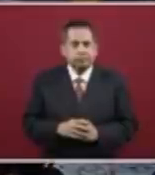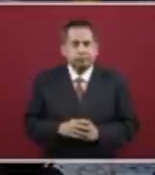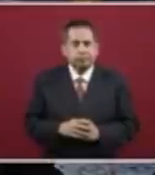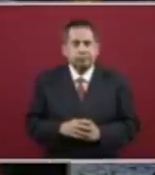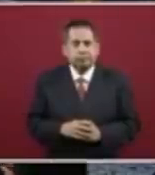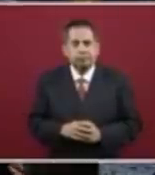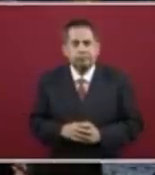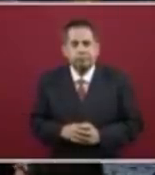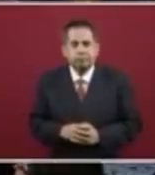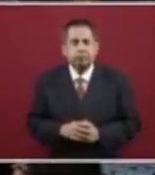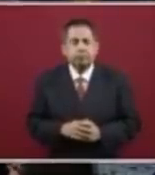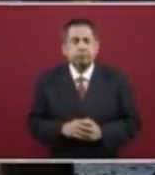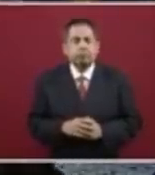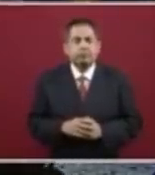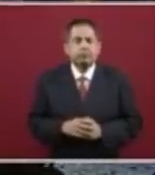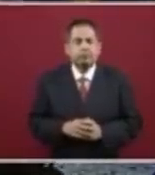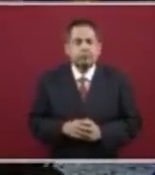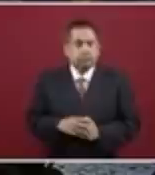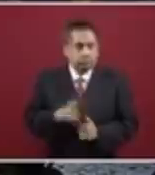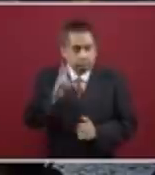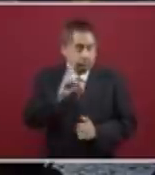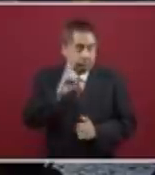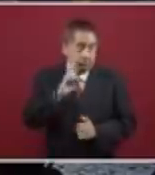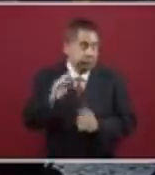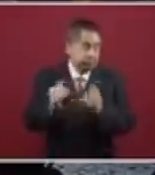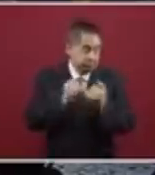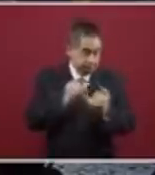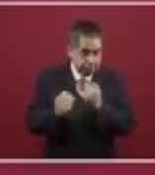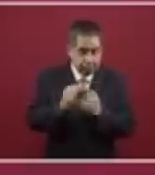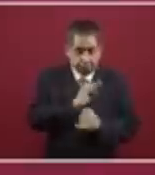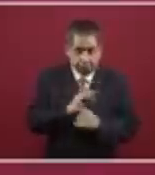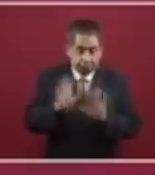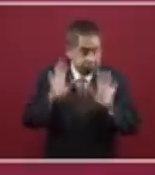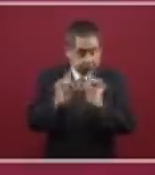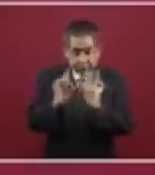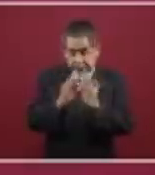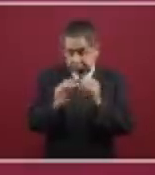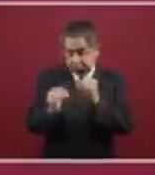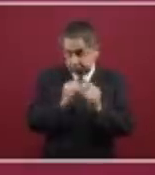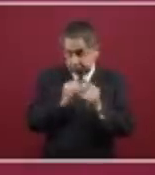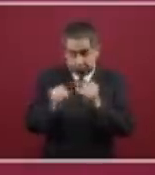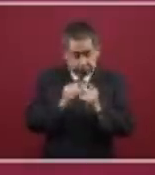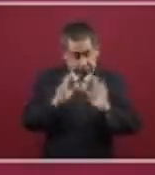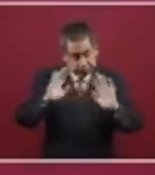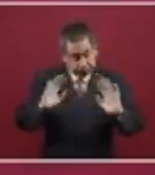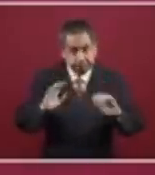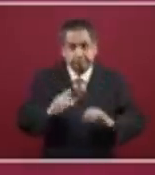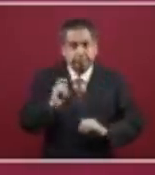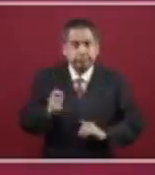Es también posible, ¿sí? Todo es posible.